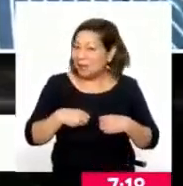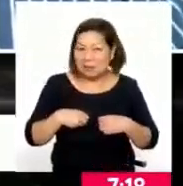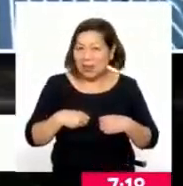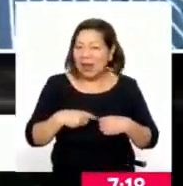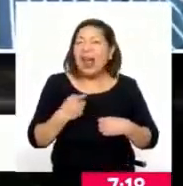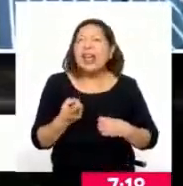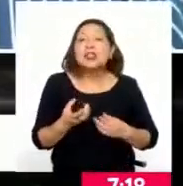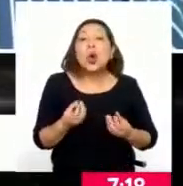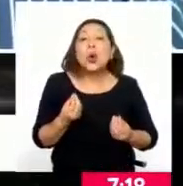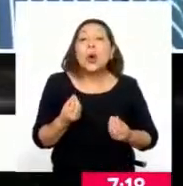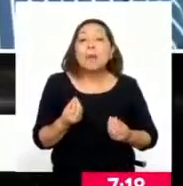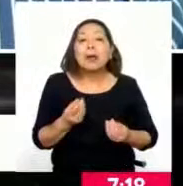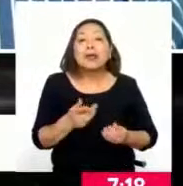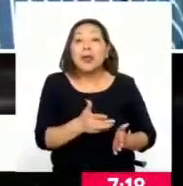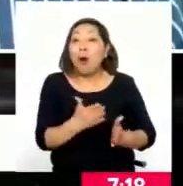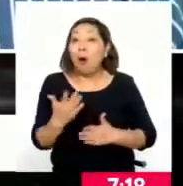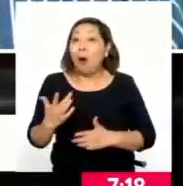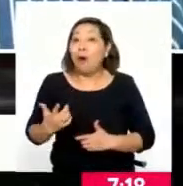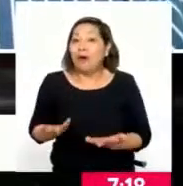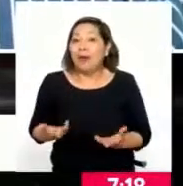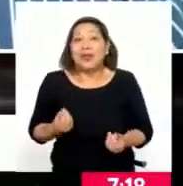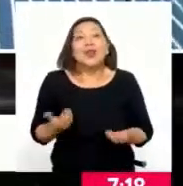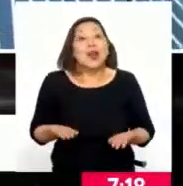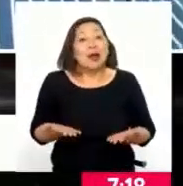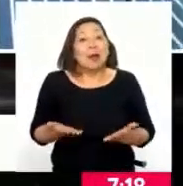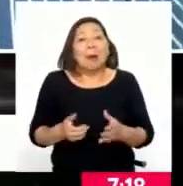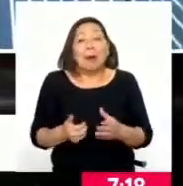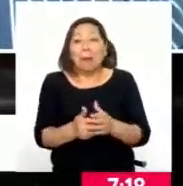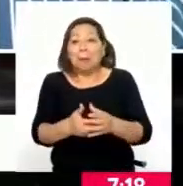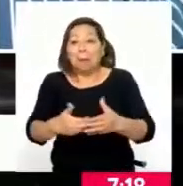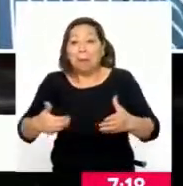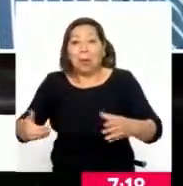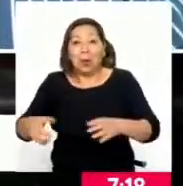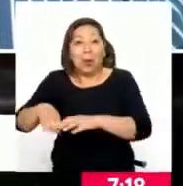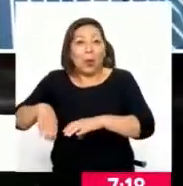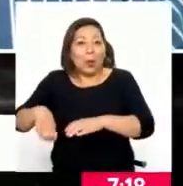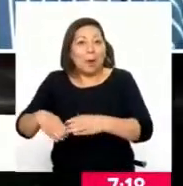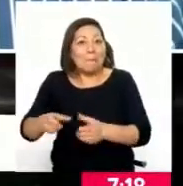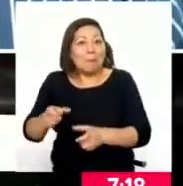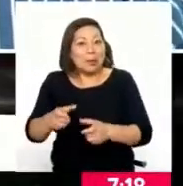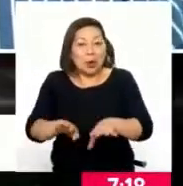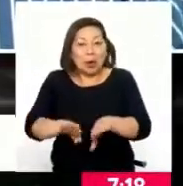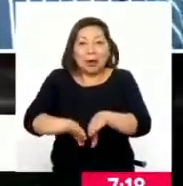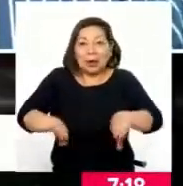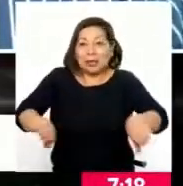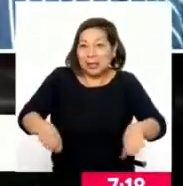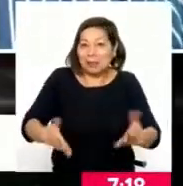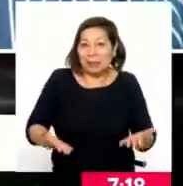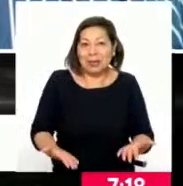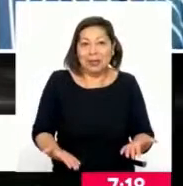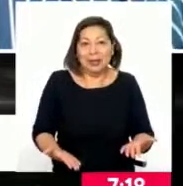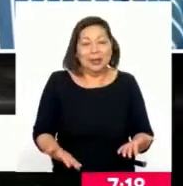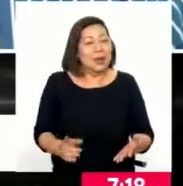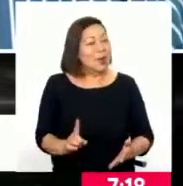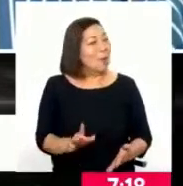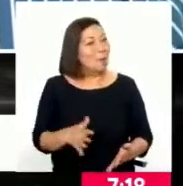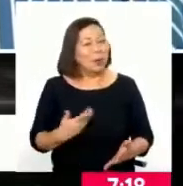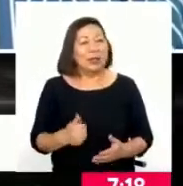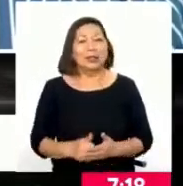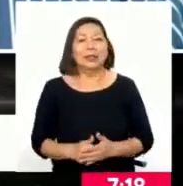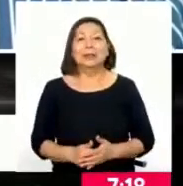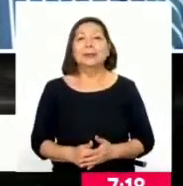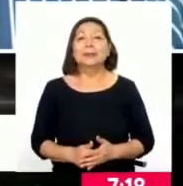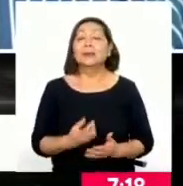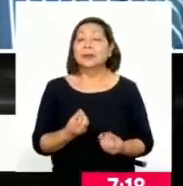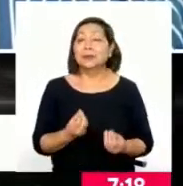son acciones paramilitares. Están tratando de aislar determinadas poblaciones y someterlas a su violencia. Sin embargo,